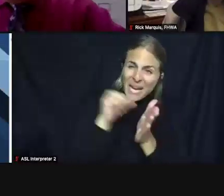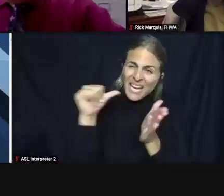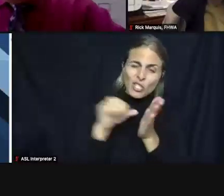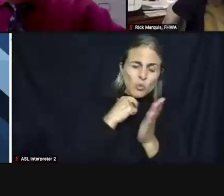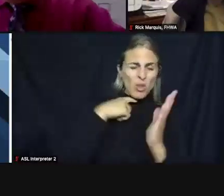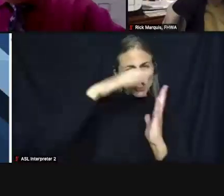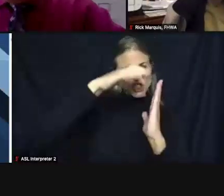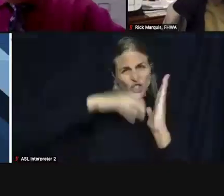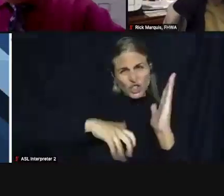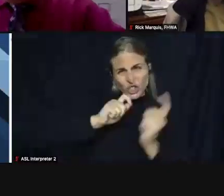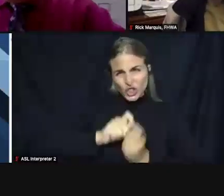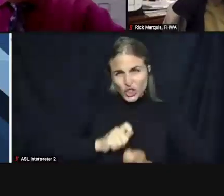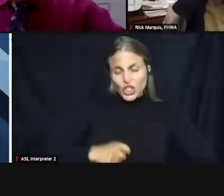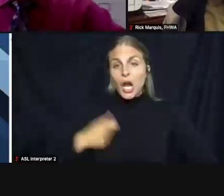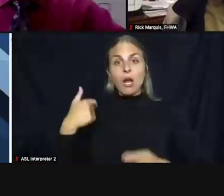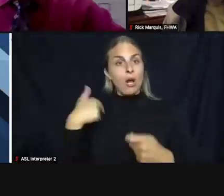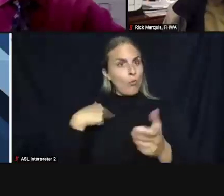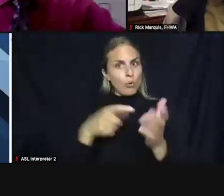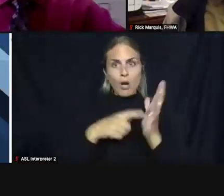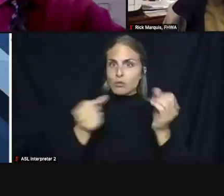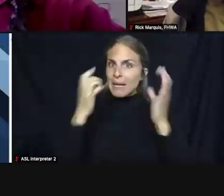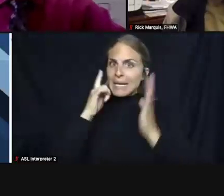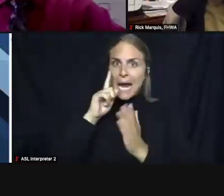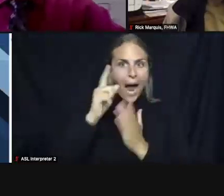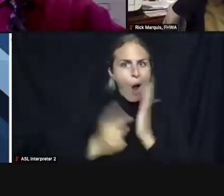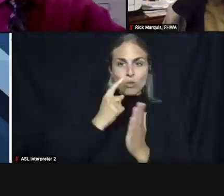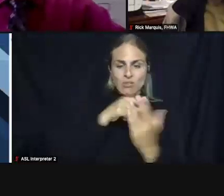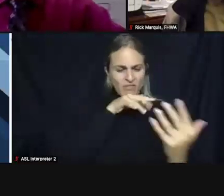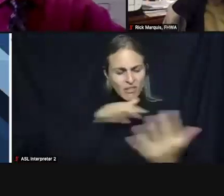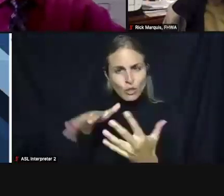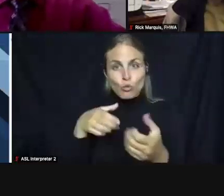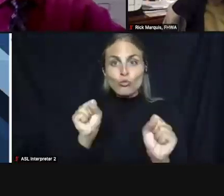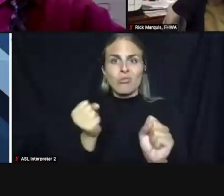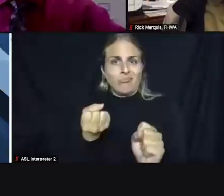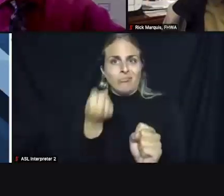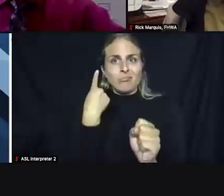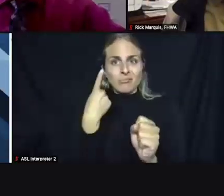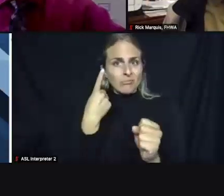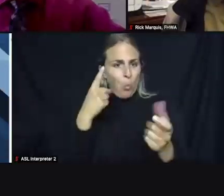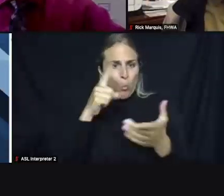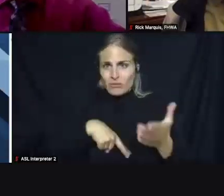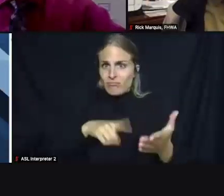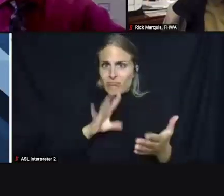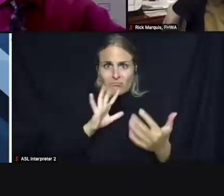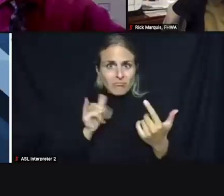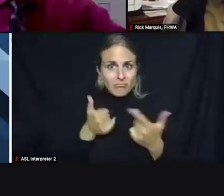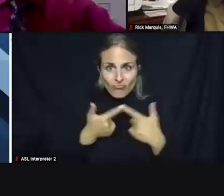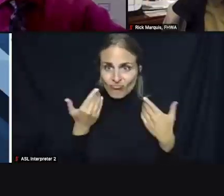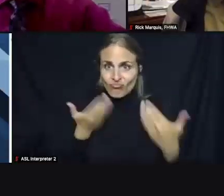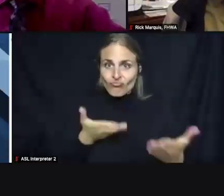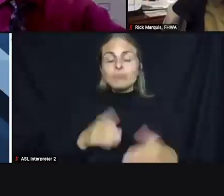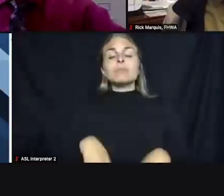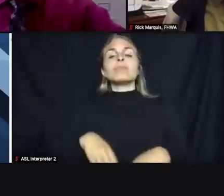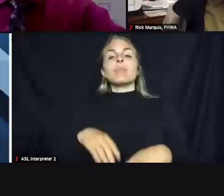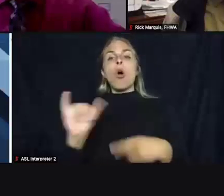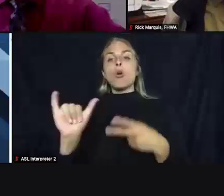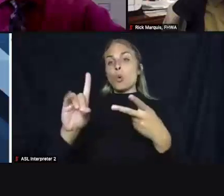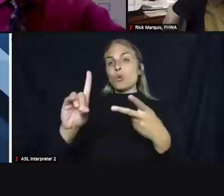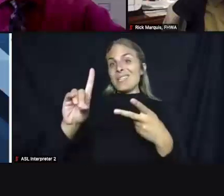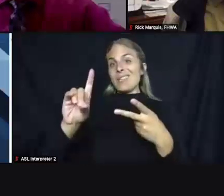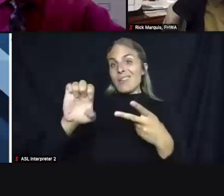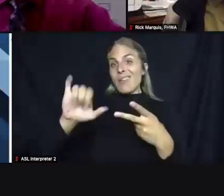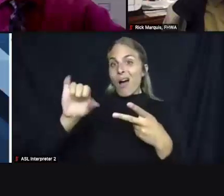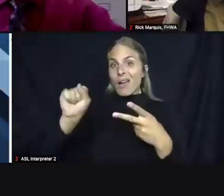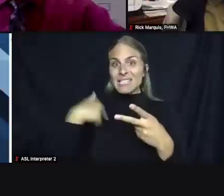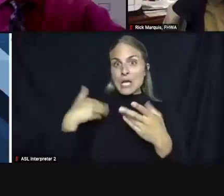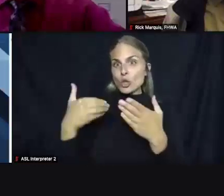con 28,000 páginas requiere varias horas de estudio para entender todos los factores. En segundo lugar,